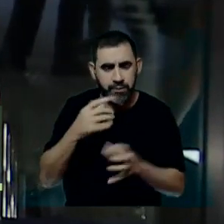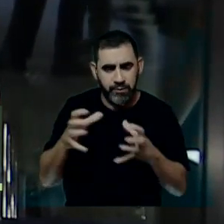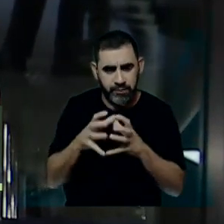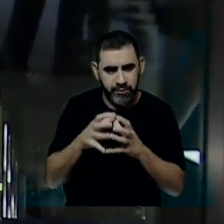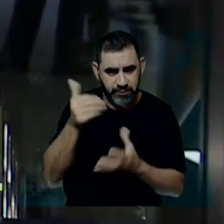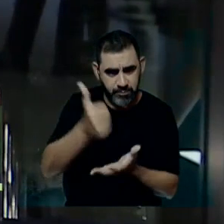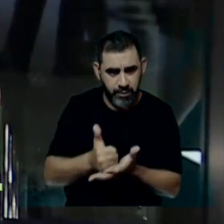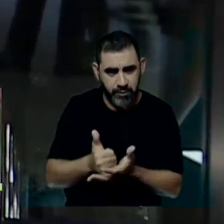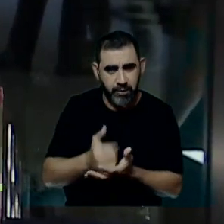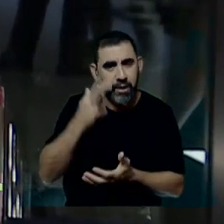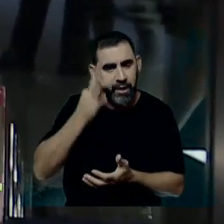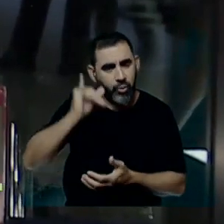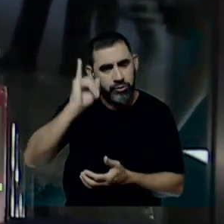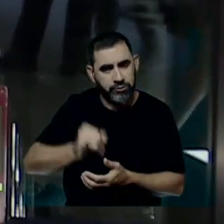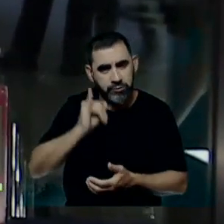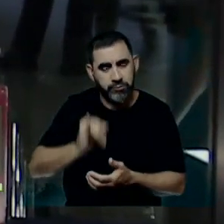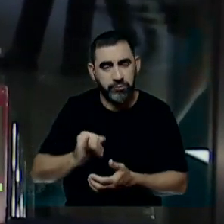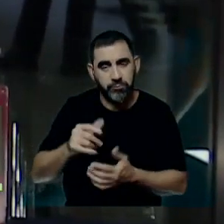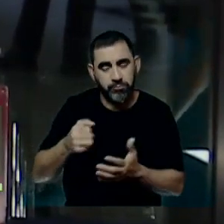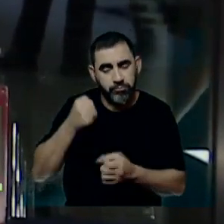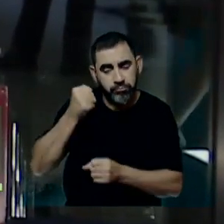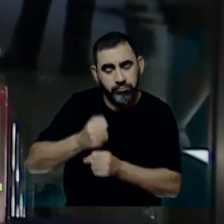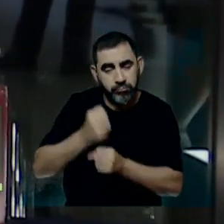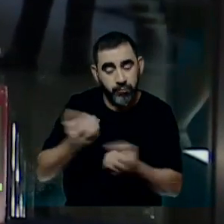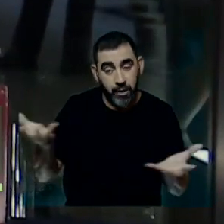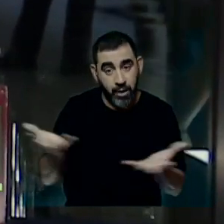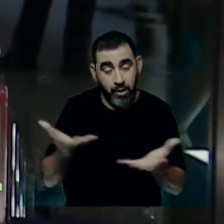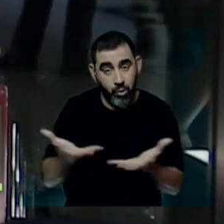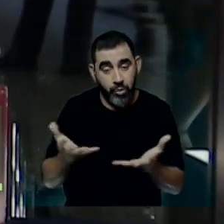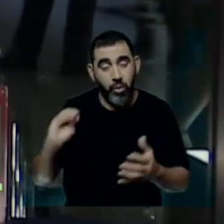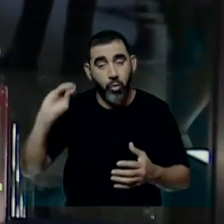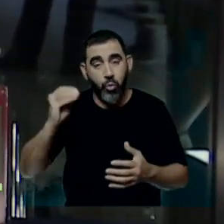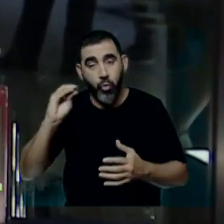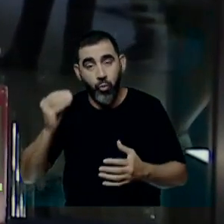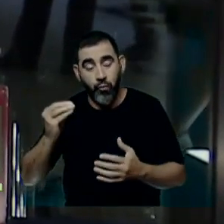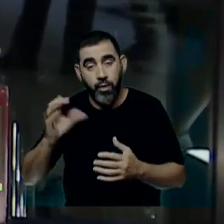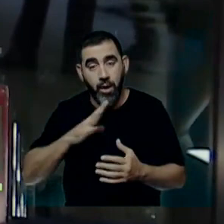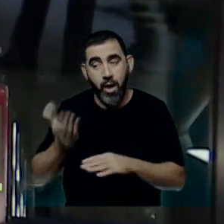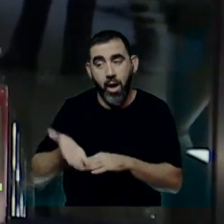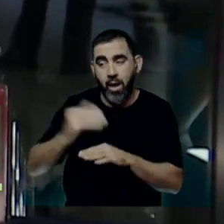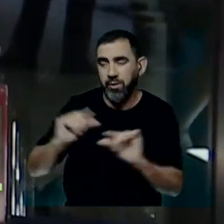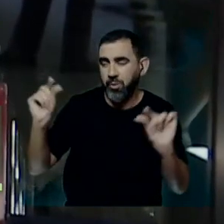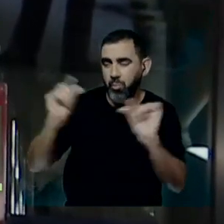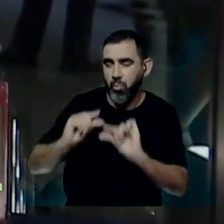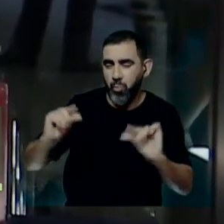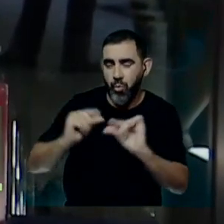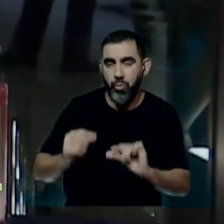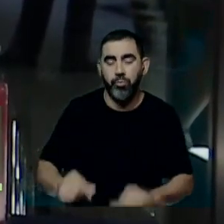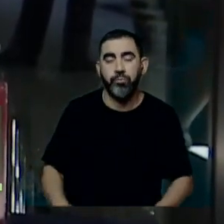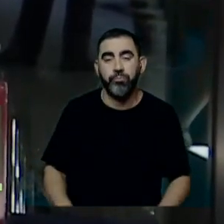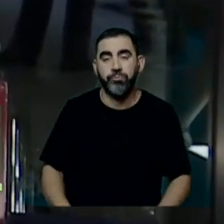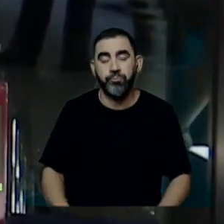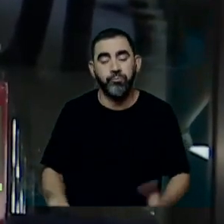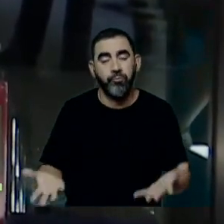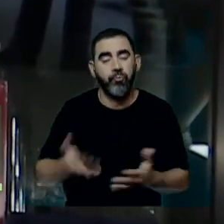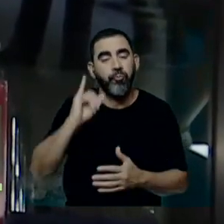políticos? Sí, yo creo que sí. Es algo que se está trabajando mucho actualmente. Los jóvenes es algo que antes capaz que no se visibilizaba tanto, pero hoy en día